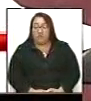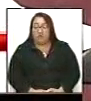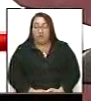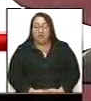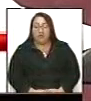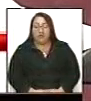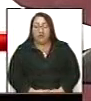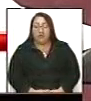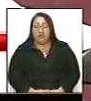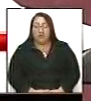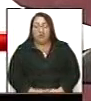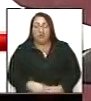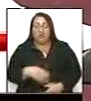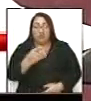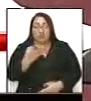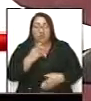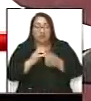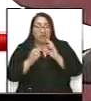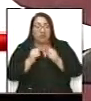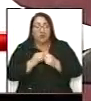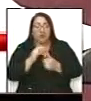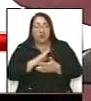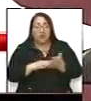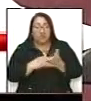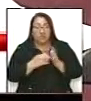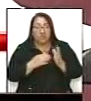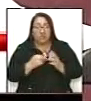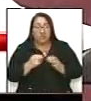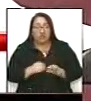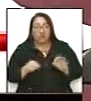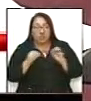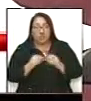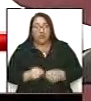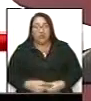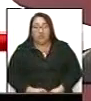Y lo que se ha pedido es que se discuta el cronograma, el orden